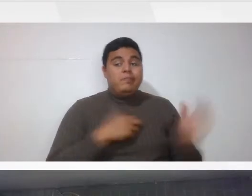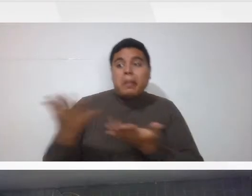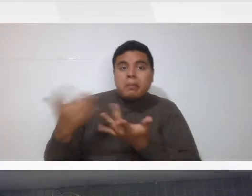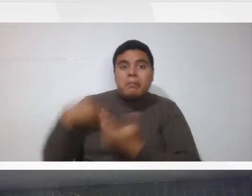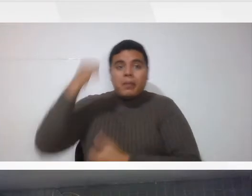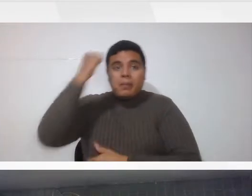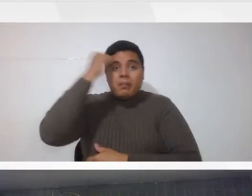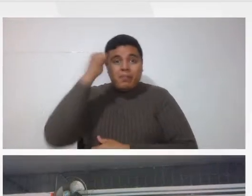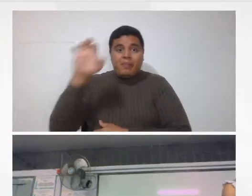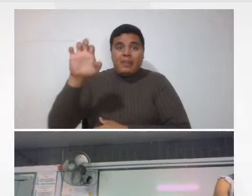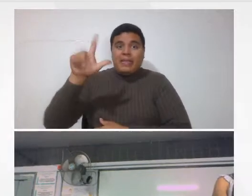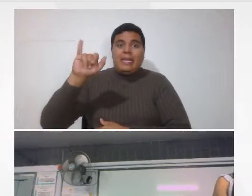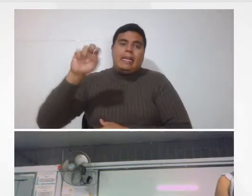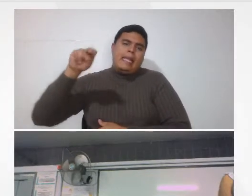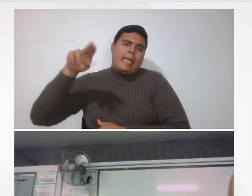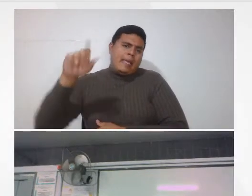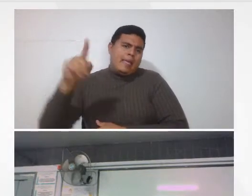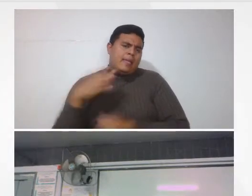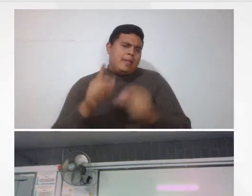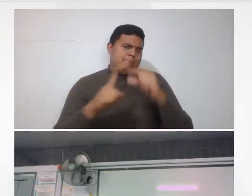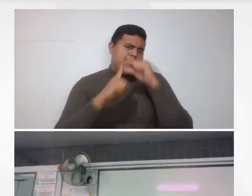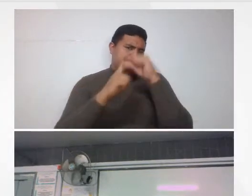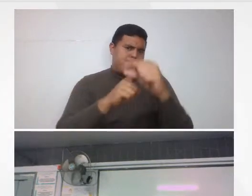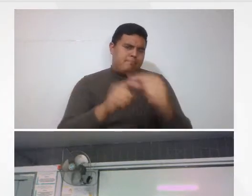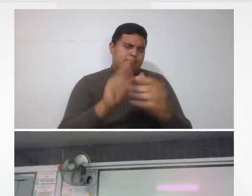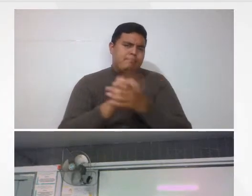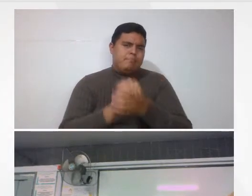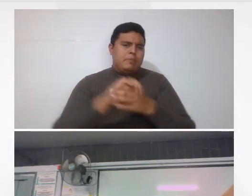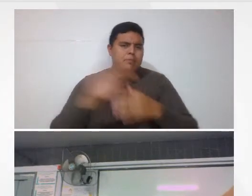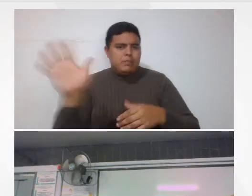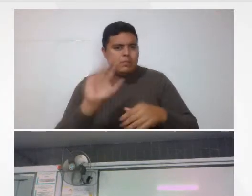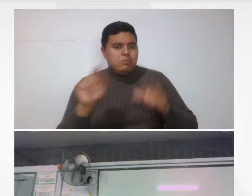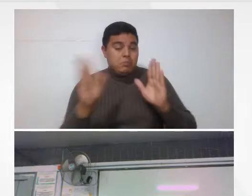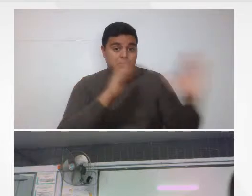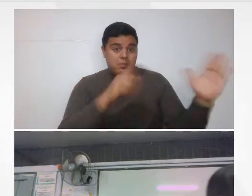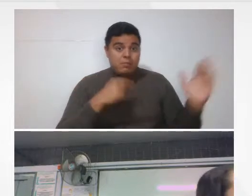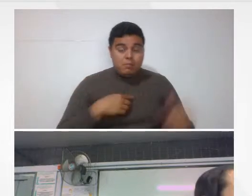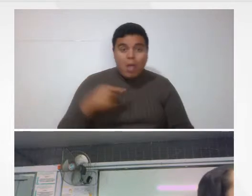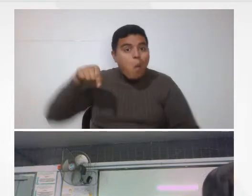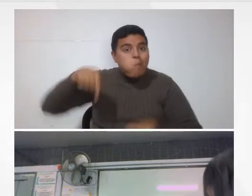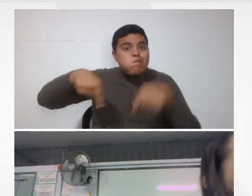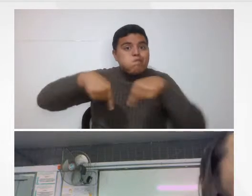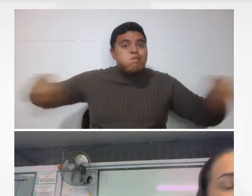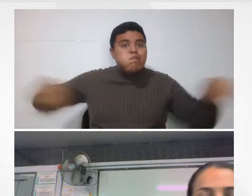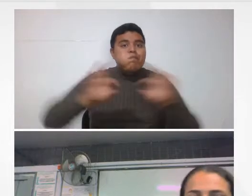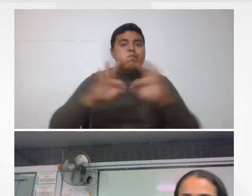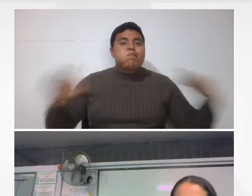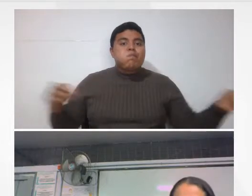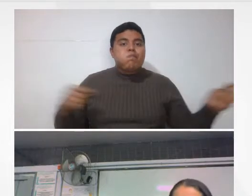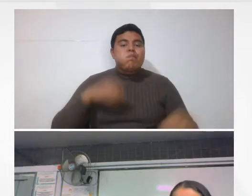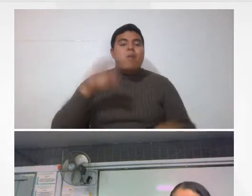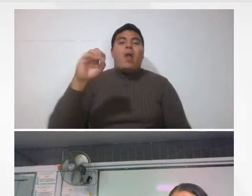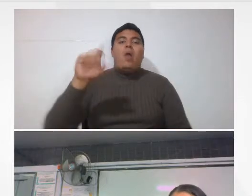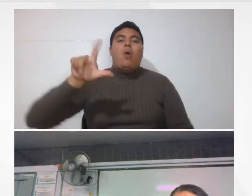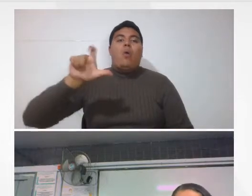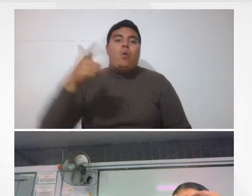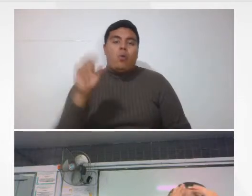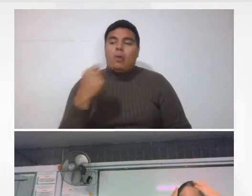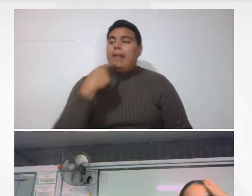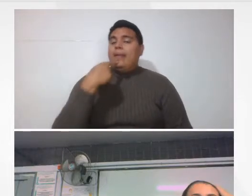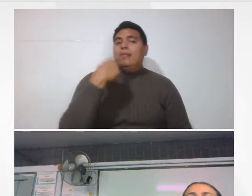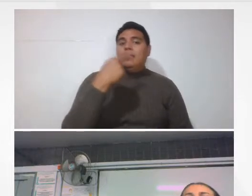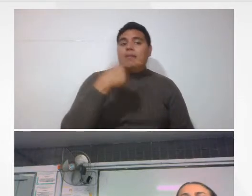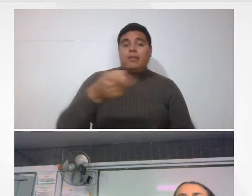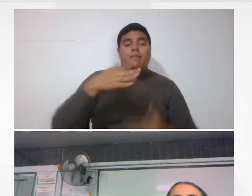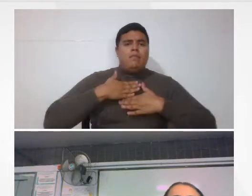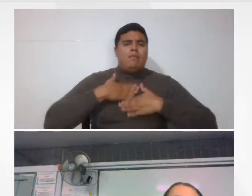nuestro programa, rápidamente por acá, más comentarios que nos llegan. Por acá tenemos a Olga Cecilia López, también dice felicitaciones para todos los docentes que hacen posible